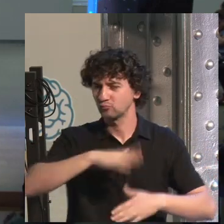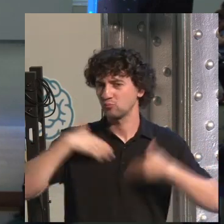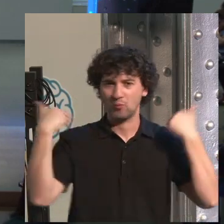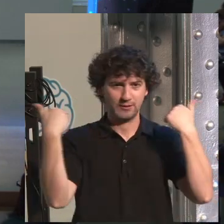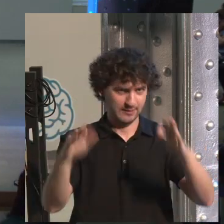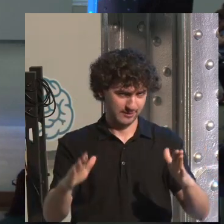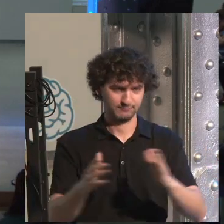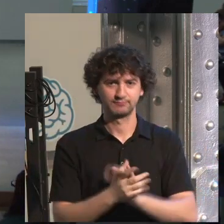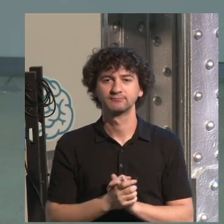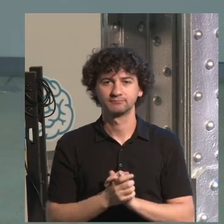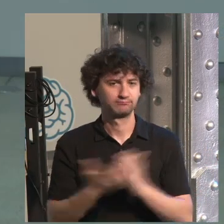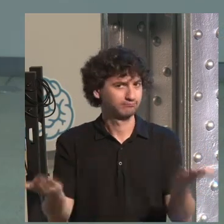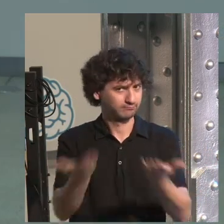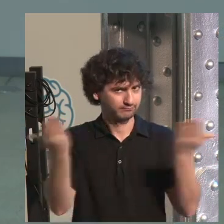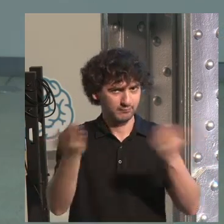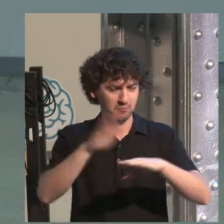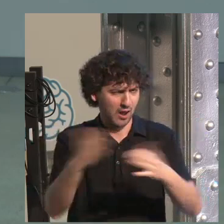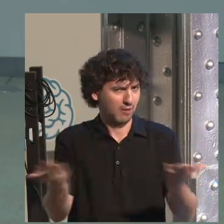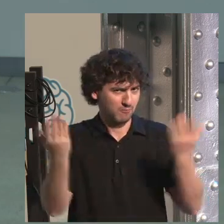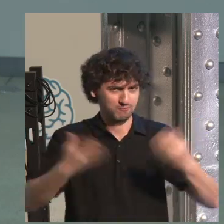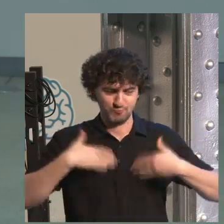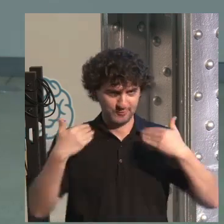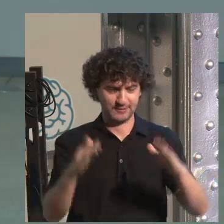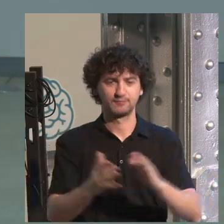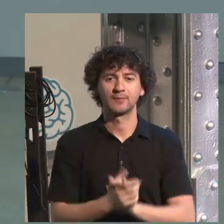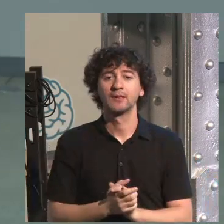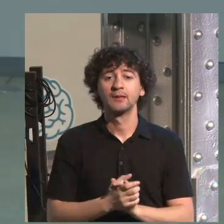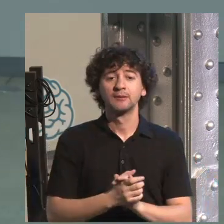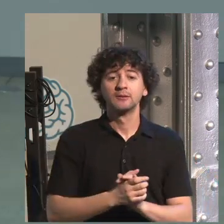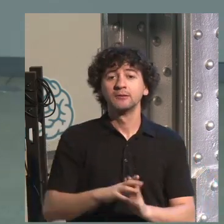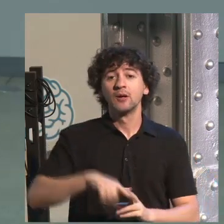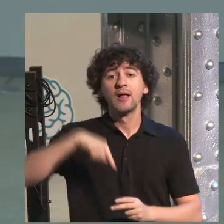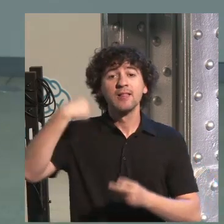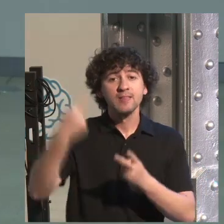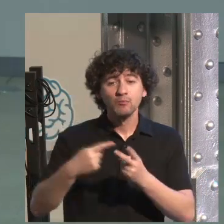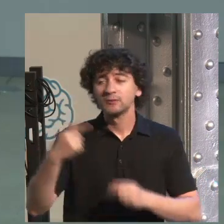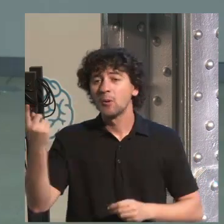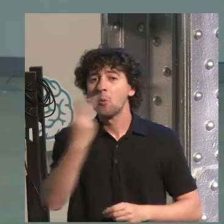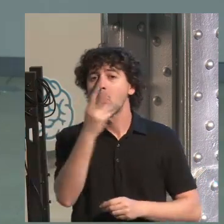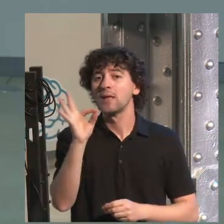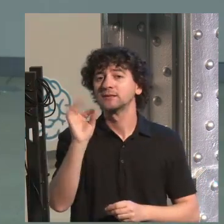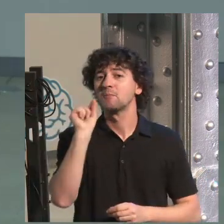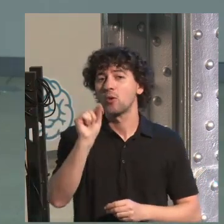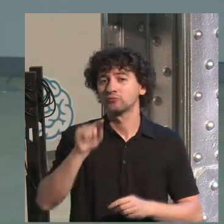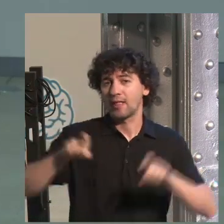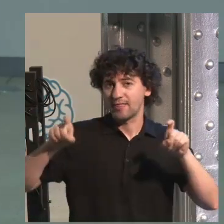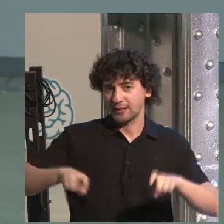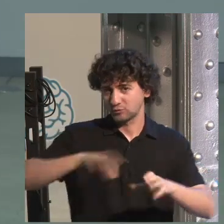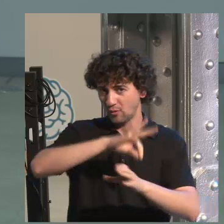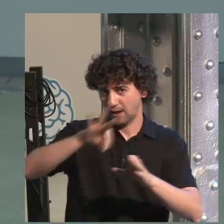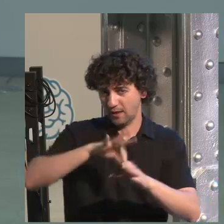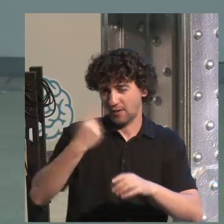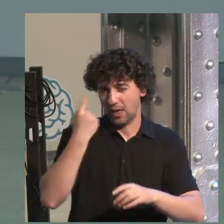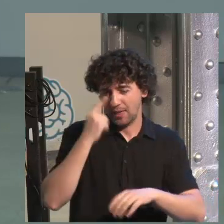nuestros ponentes, pues adelante para que animemos la red también. Después, tenemos ahora 20 minutos o media hora para café. Vamos a intentar ajustarnos bien al tiempo